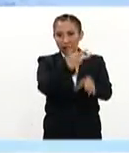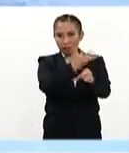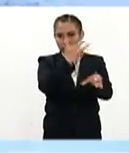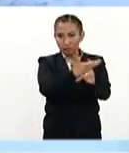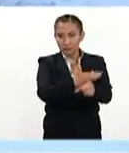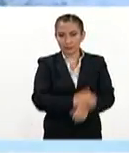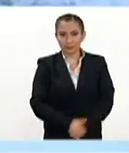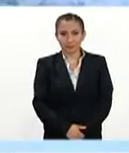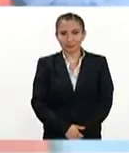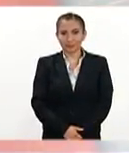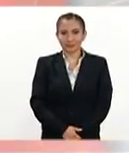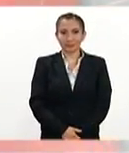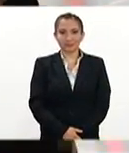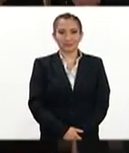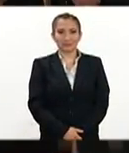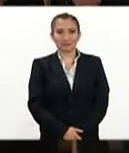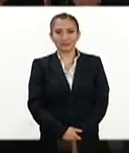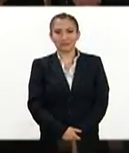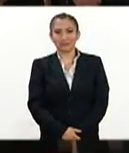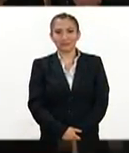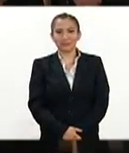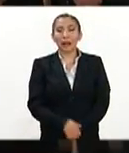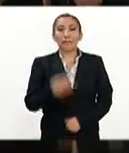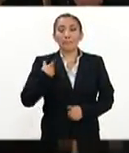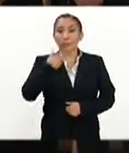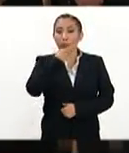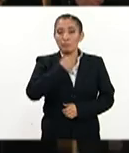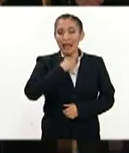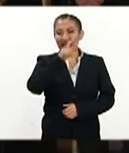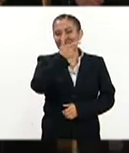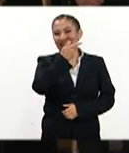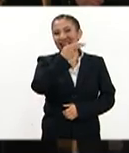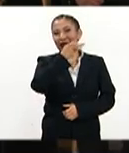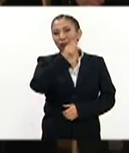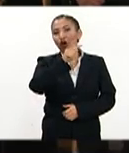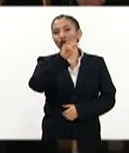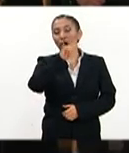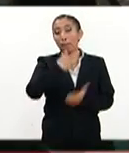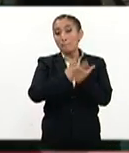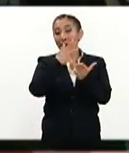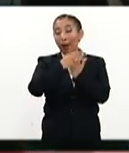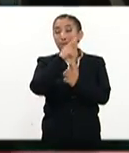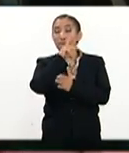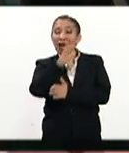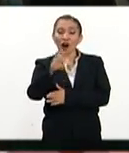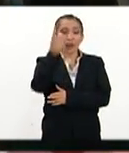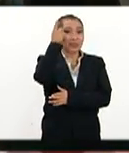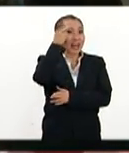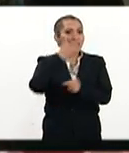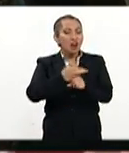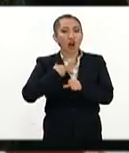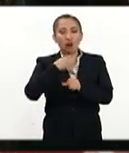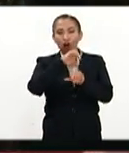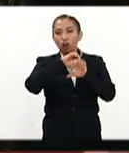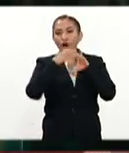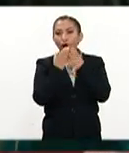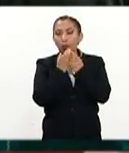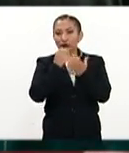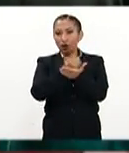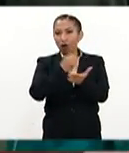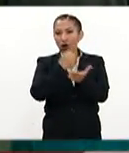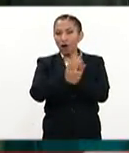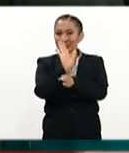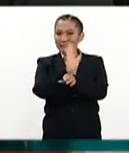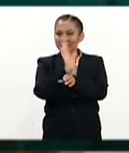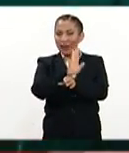Estados Unidos. El mexicano Guillermo del Toro ganó el premio al mejor director en los Globos de Oro por la cinta